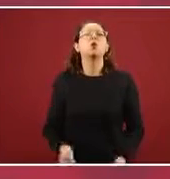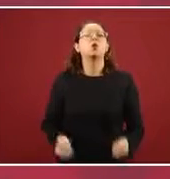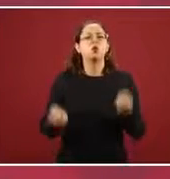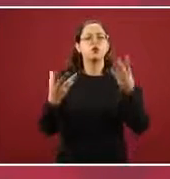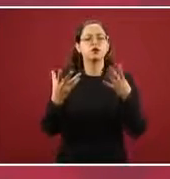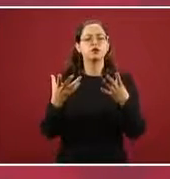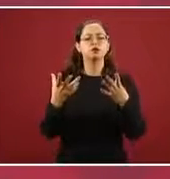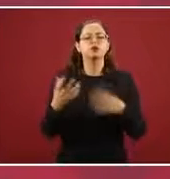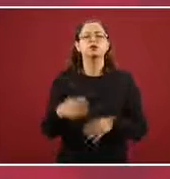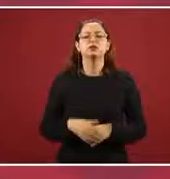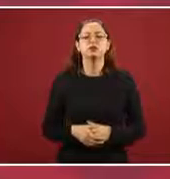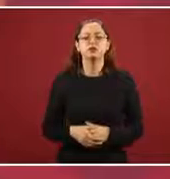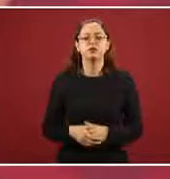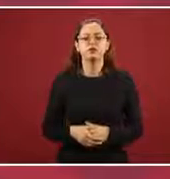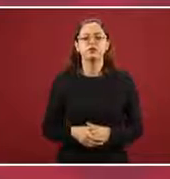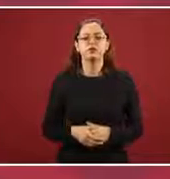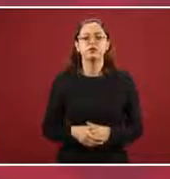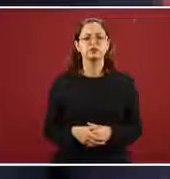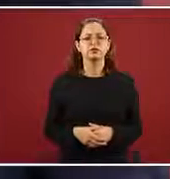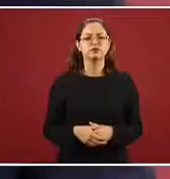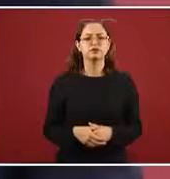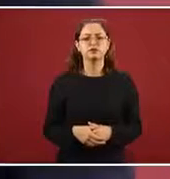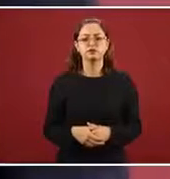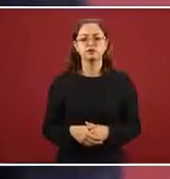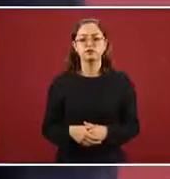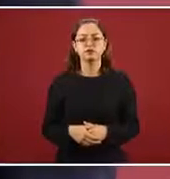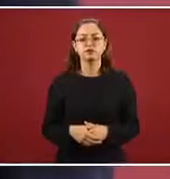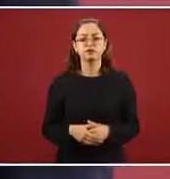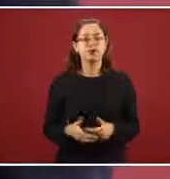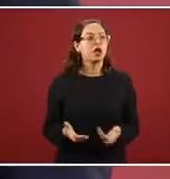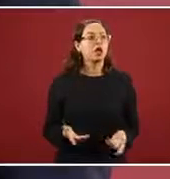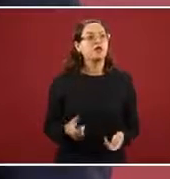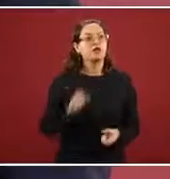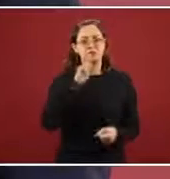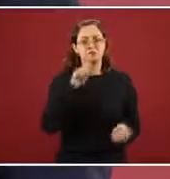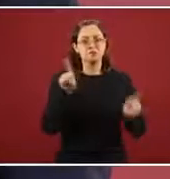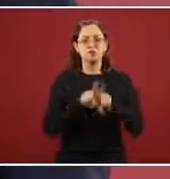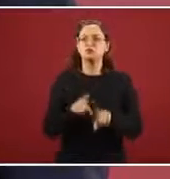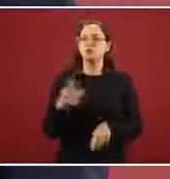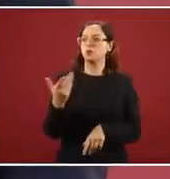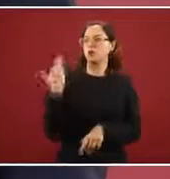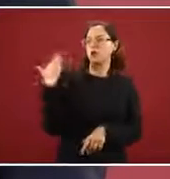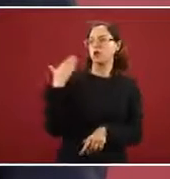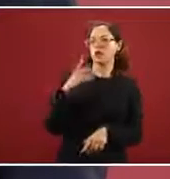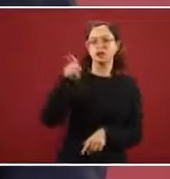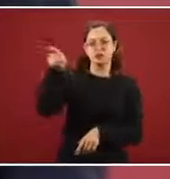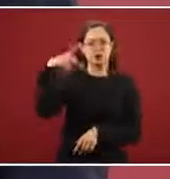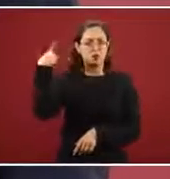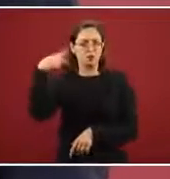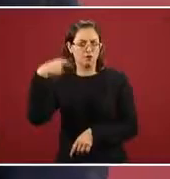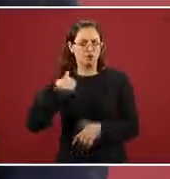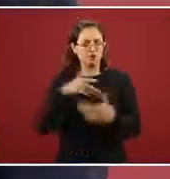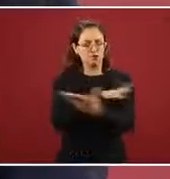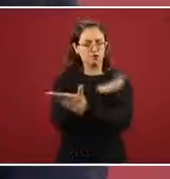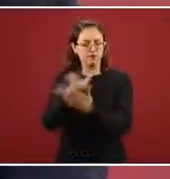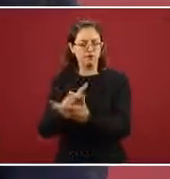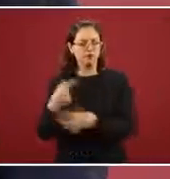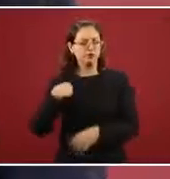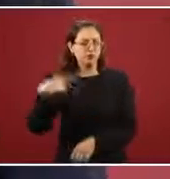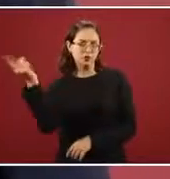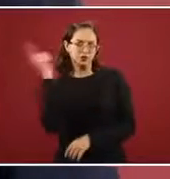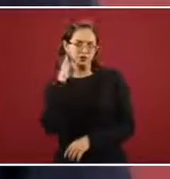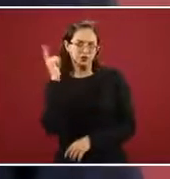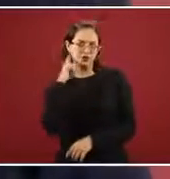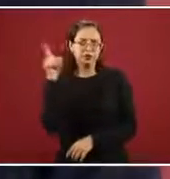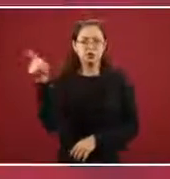universidad. Hace unos días estuve en Puebla y escuché que el gobernador de